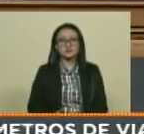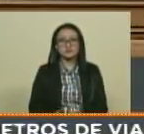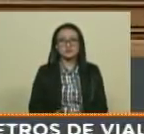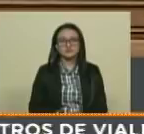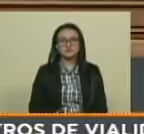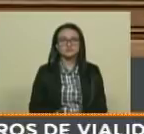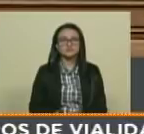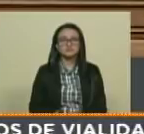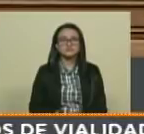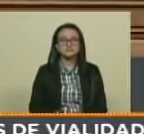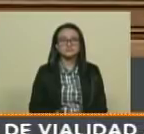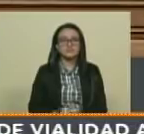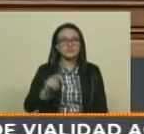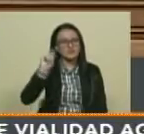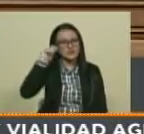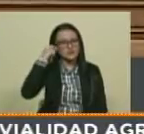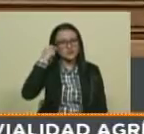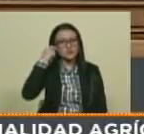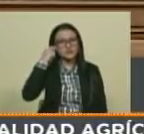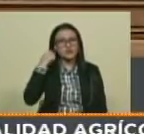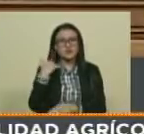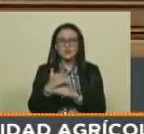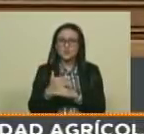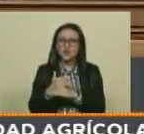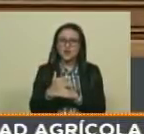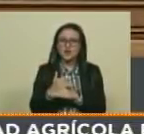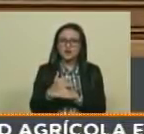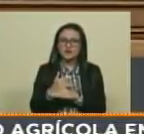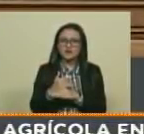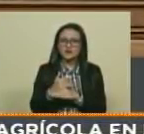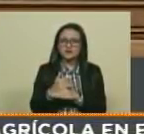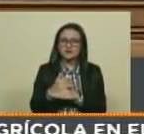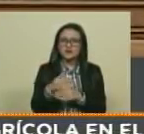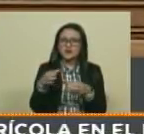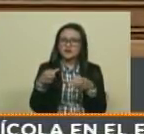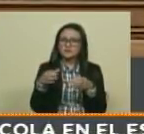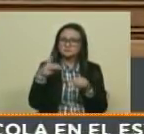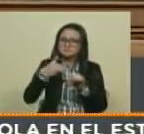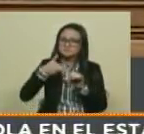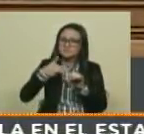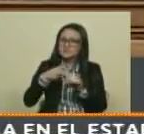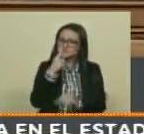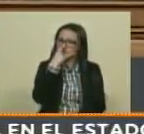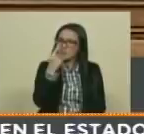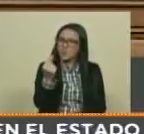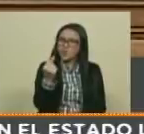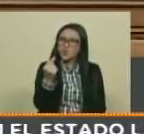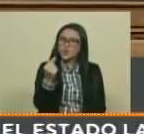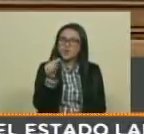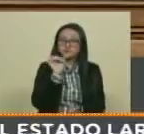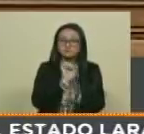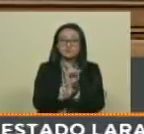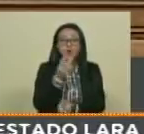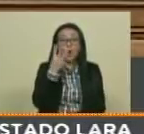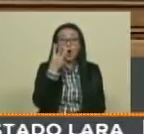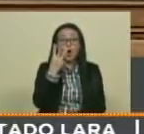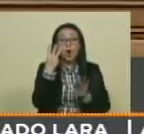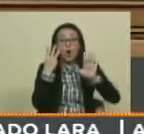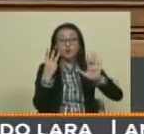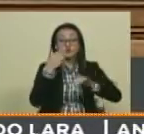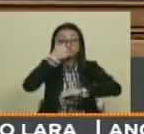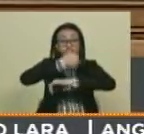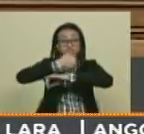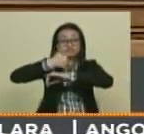recordar igualmente, dentro de estas tramas terribles, la de Petro Zamora. Se detuvieron a 8 altos gerentes de